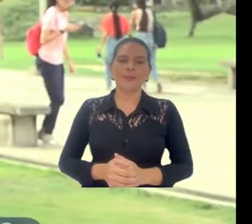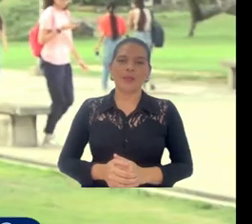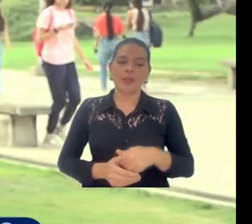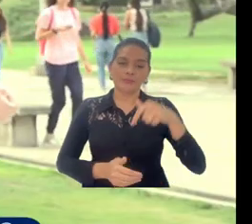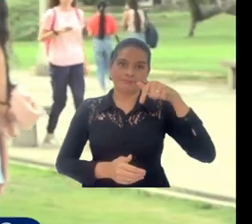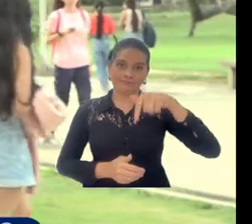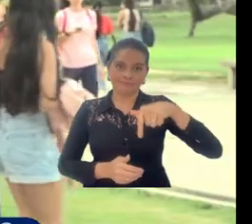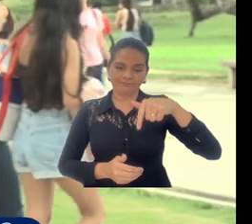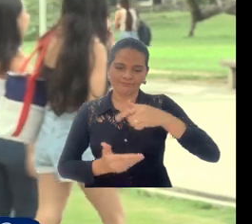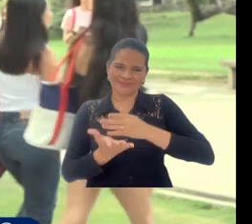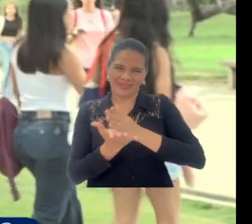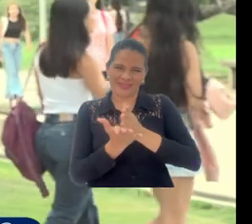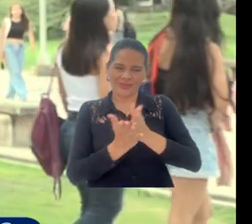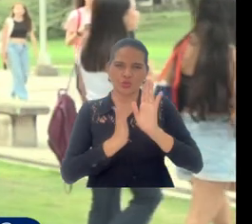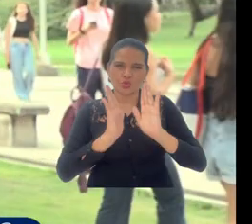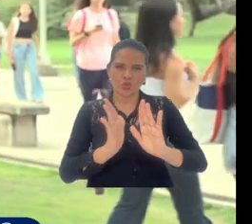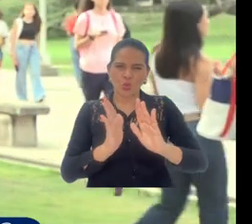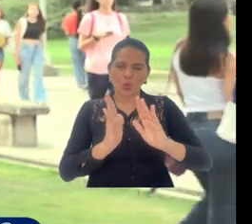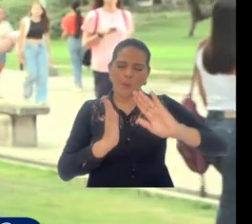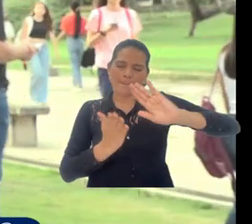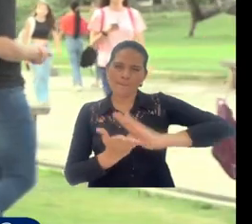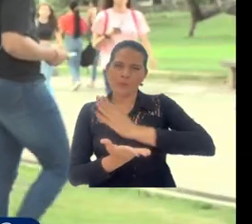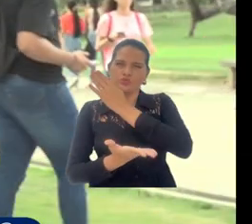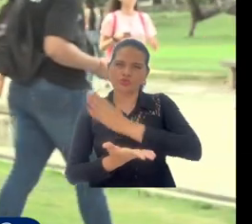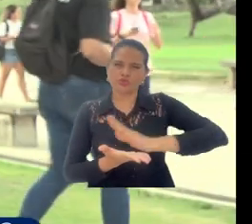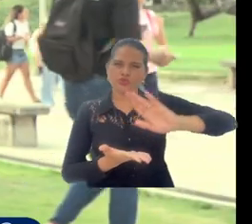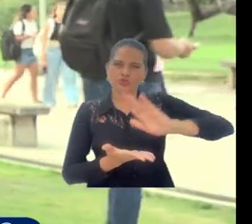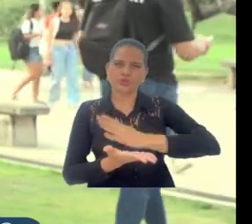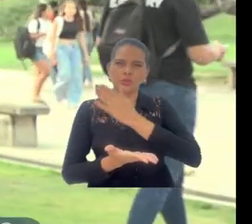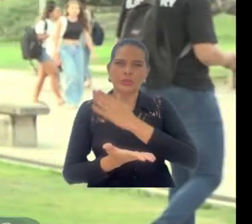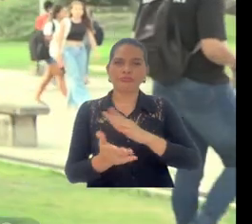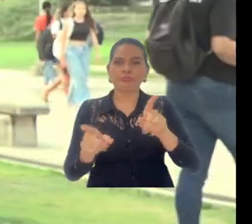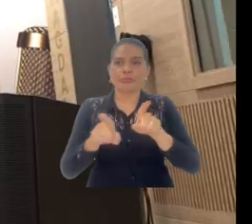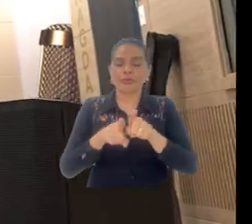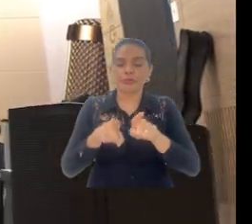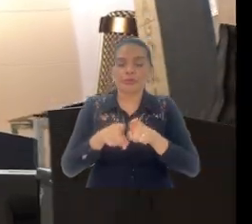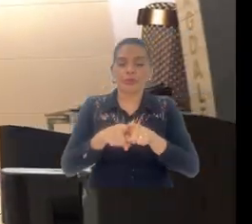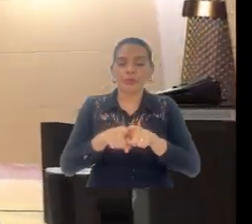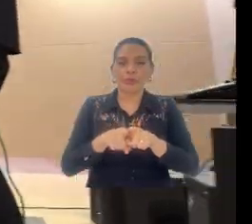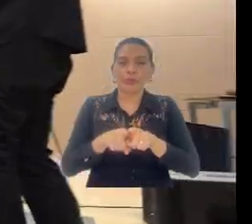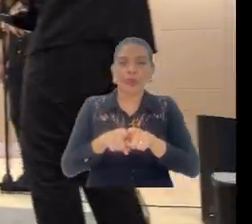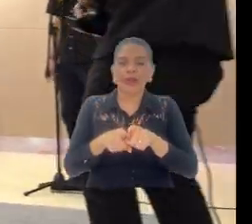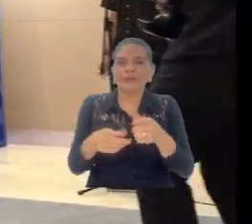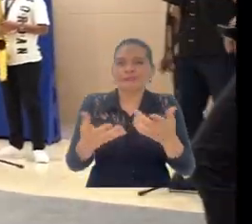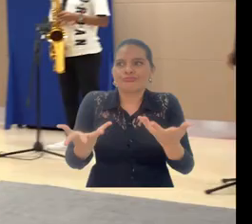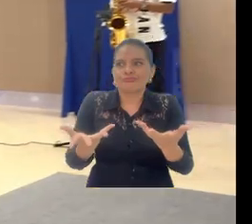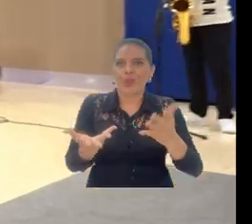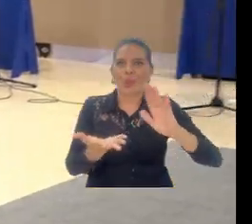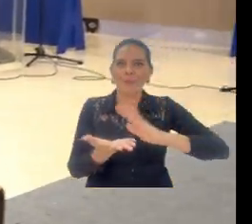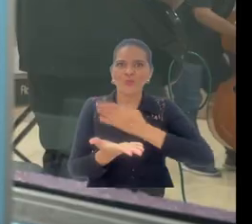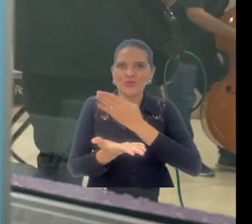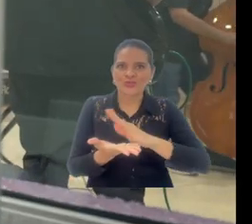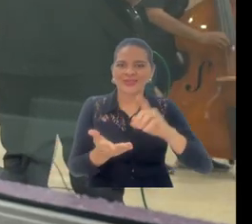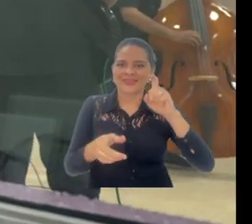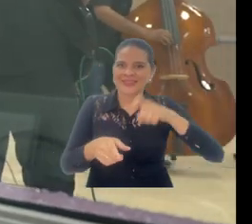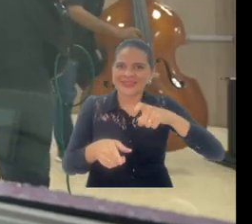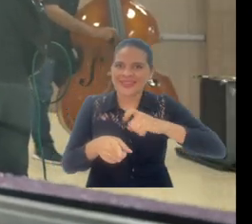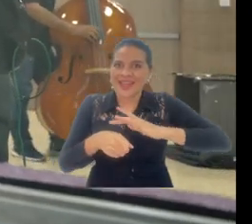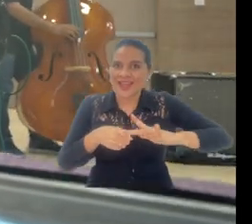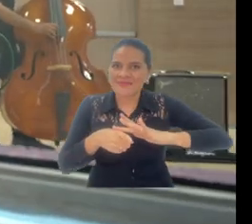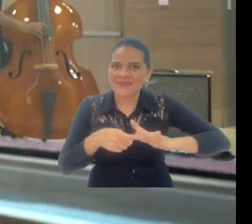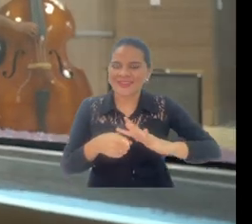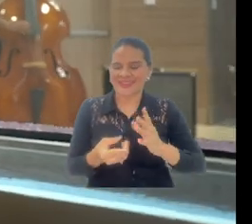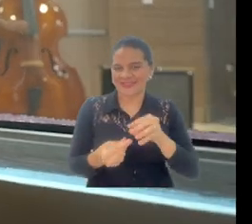Todo el programa de música está muy motivado a que la música no se puede quedar en el aula, sino que hay que llevarlo a otro